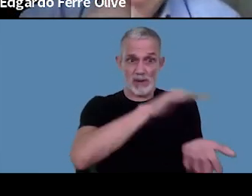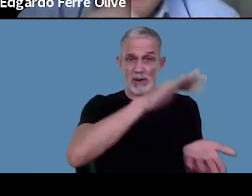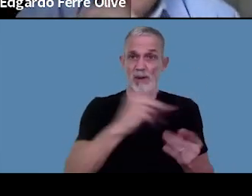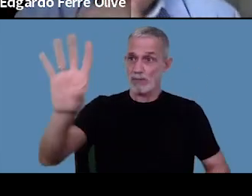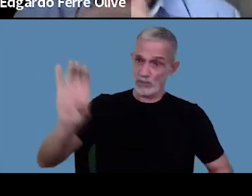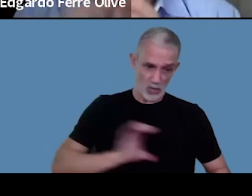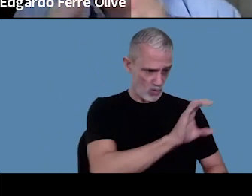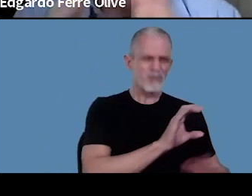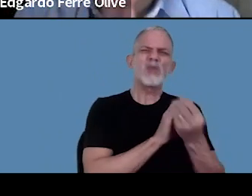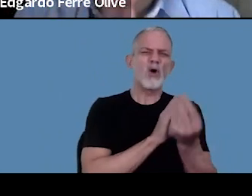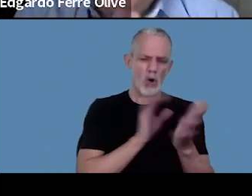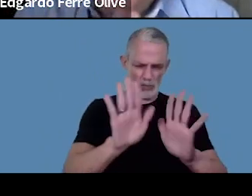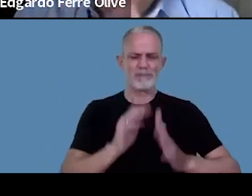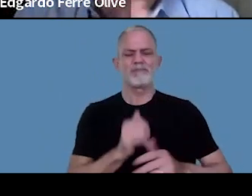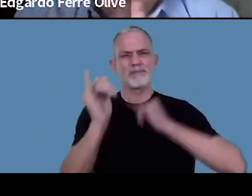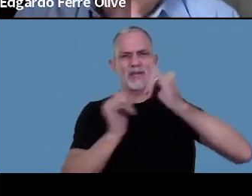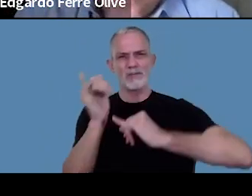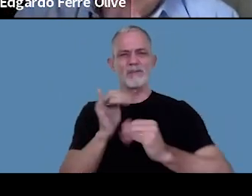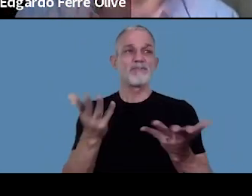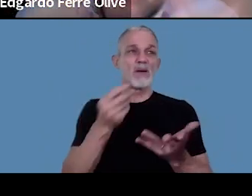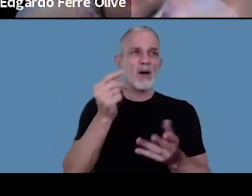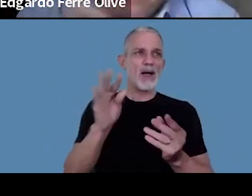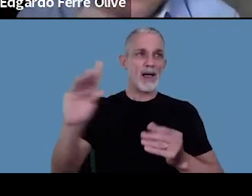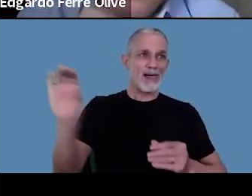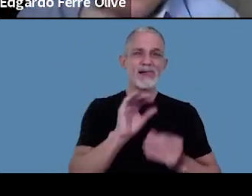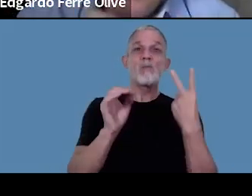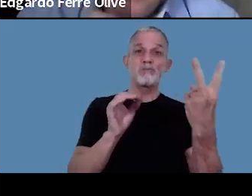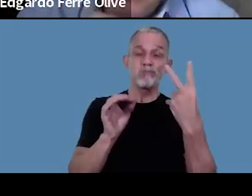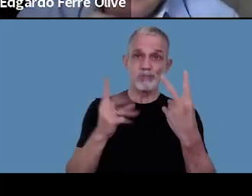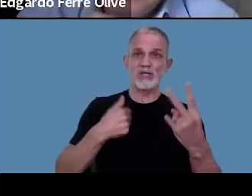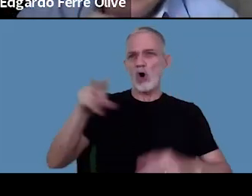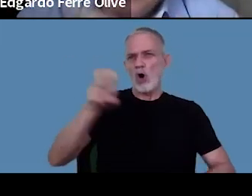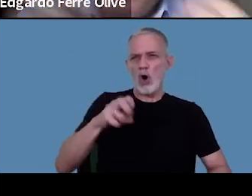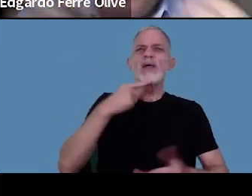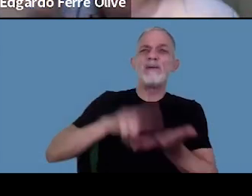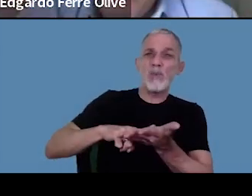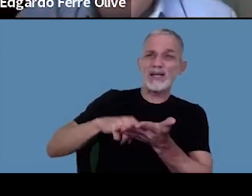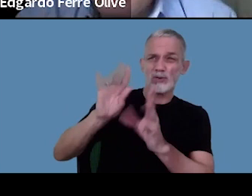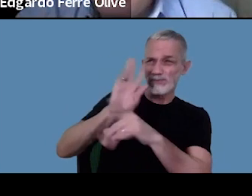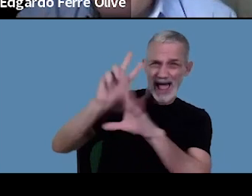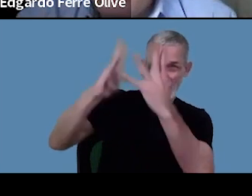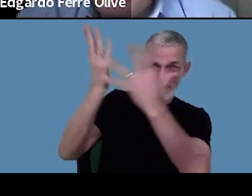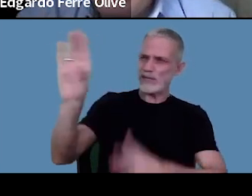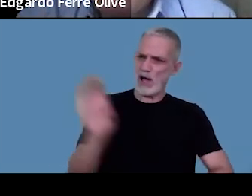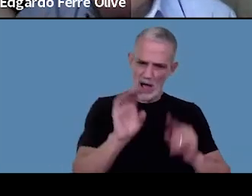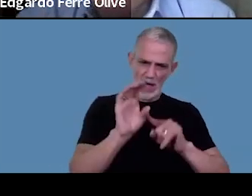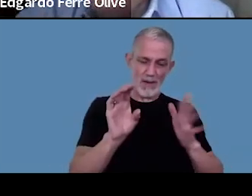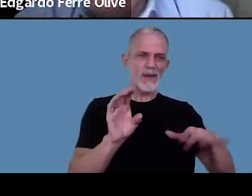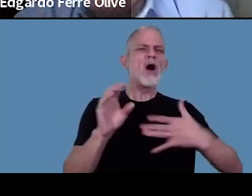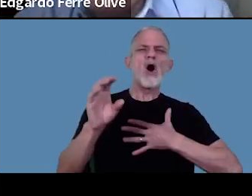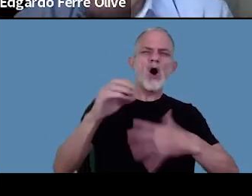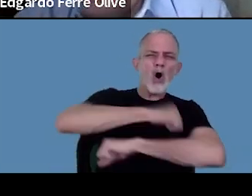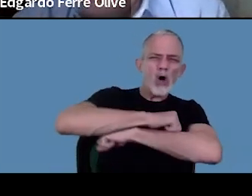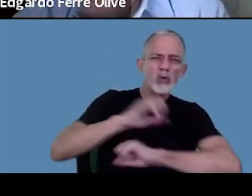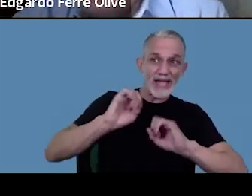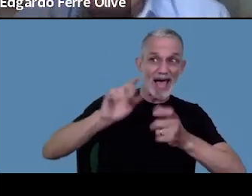esto? El doble dividendo se basa en, yo cobro los impuestos ambientales, modifico pautas de conducta y voy